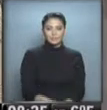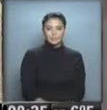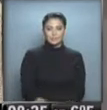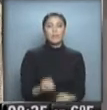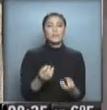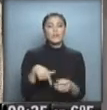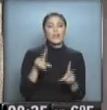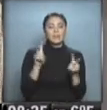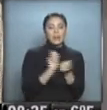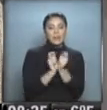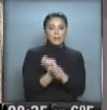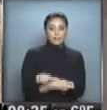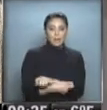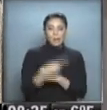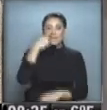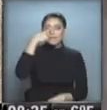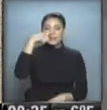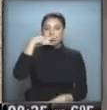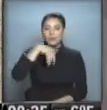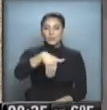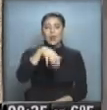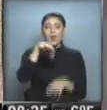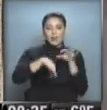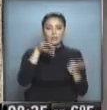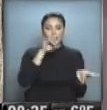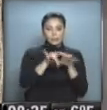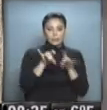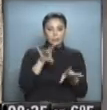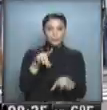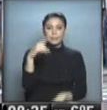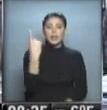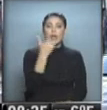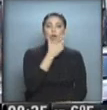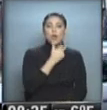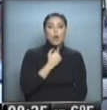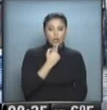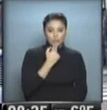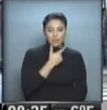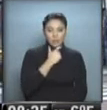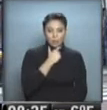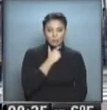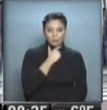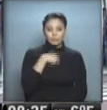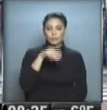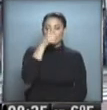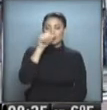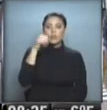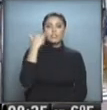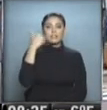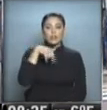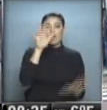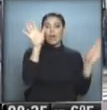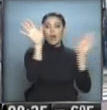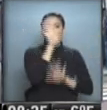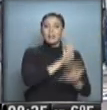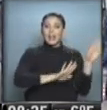vamos a cambiar de tema recta final para las elecciones primarias del próximo domingo 11 de agosto ya se están organizando los